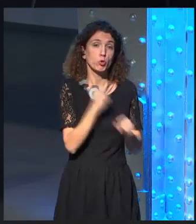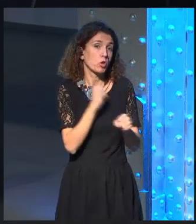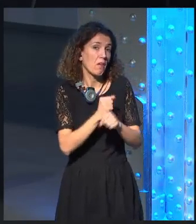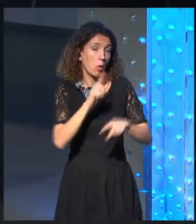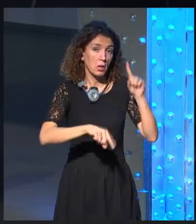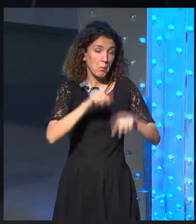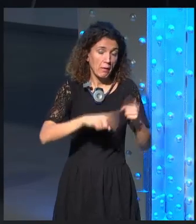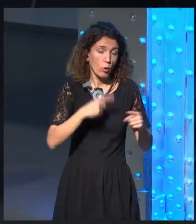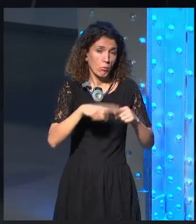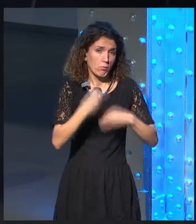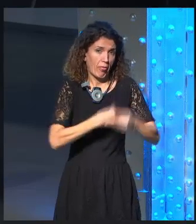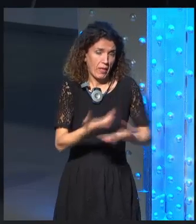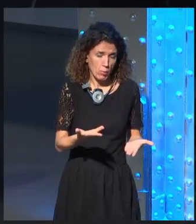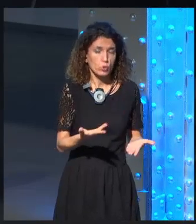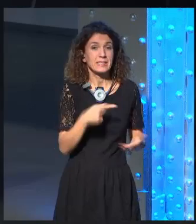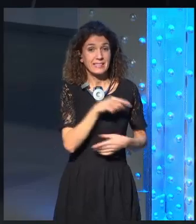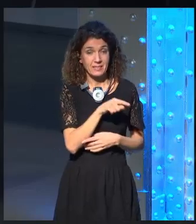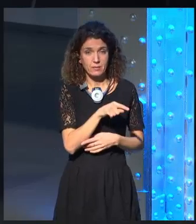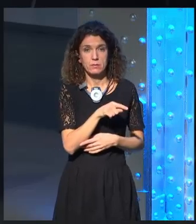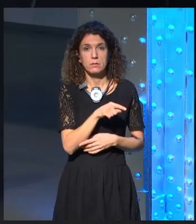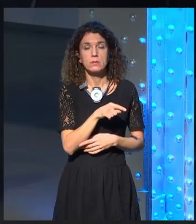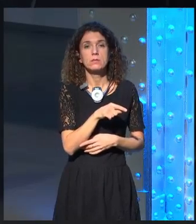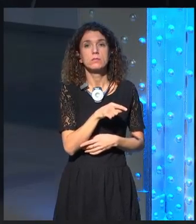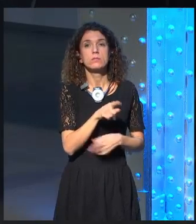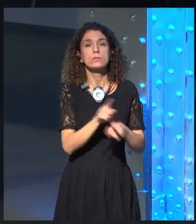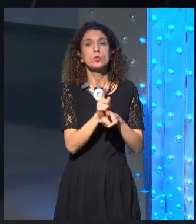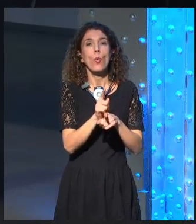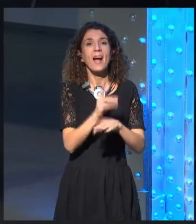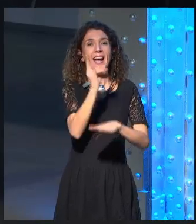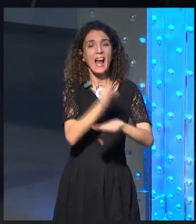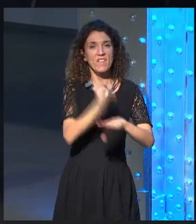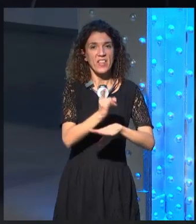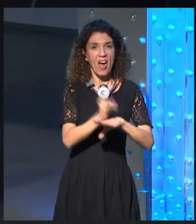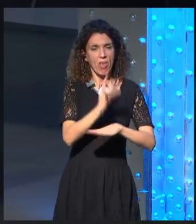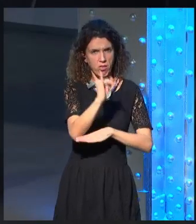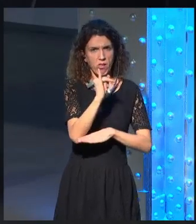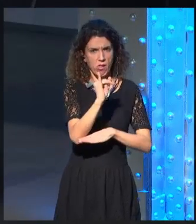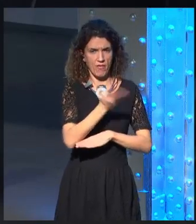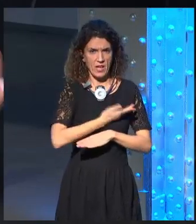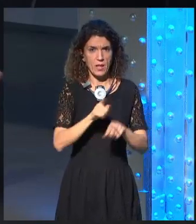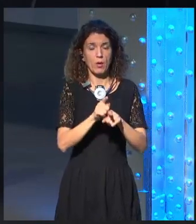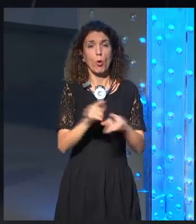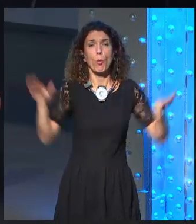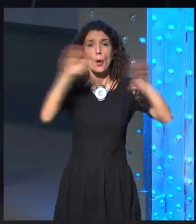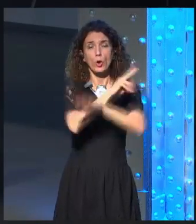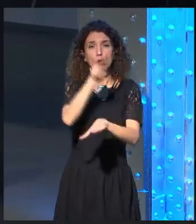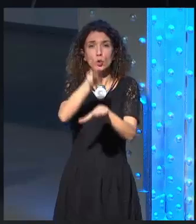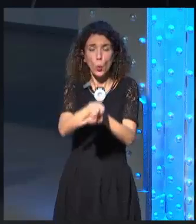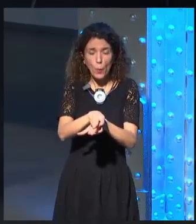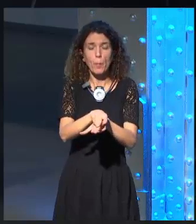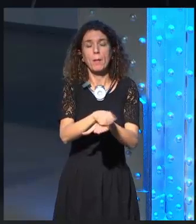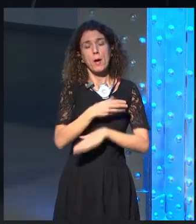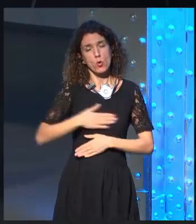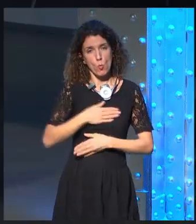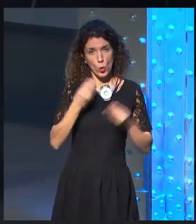trabajo, cualquier cosa que hagamos, estamos, digamos, sometidos a la gravedad. Entonces luego te tumbas por la noche y estás